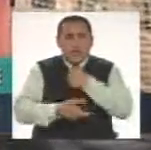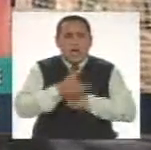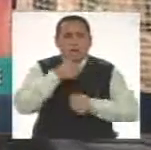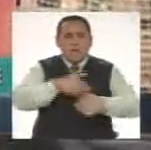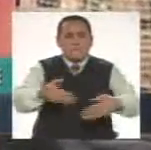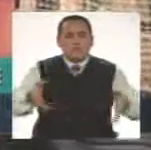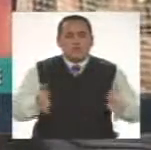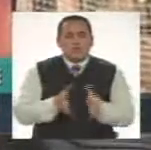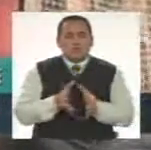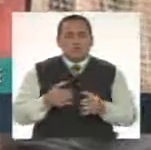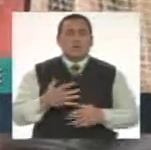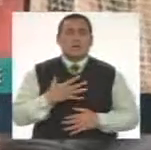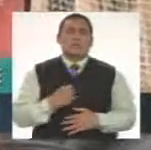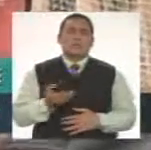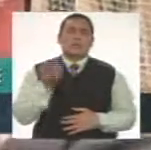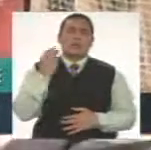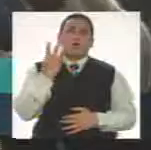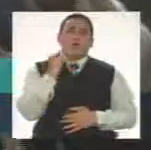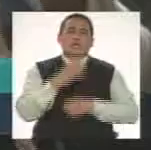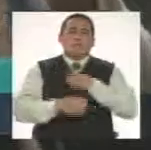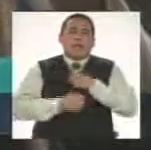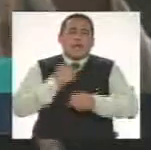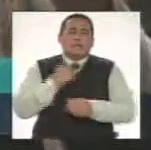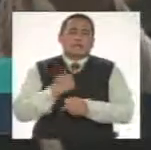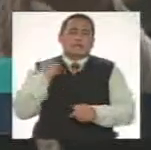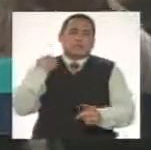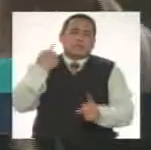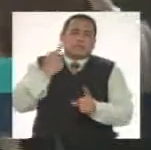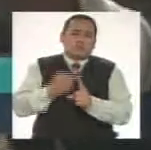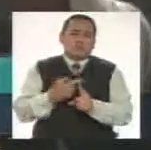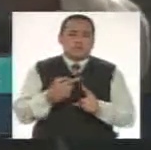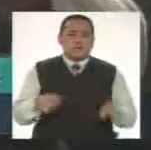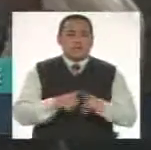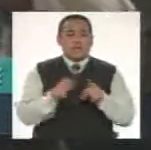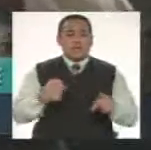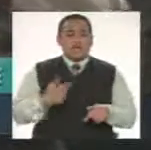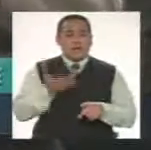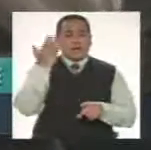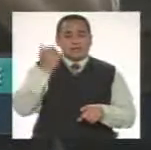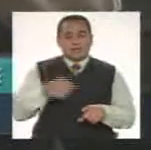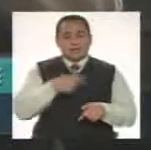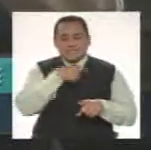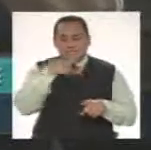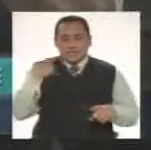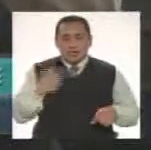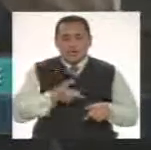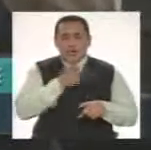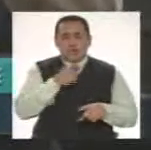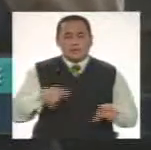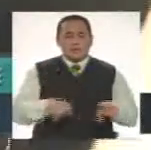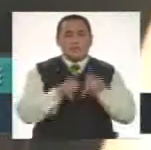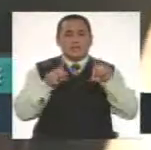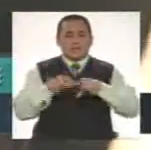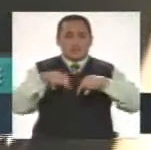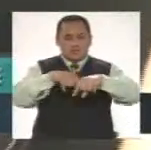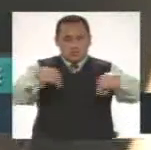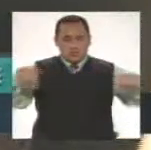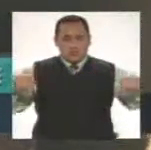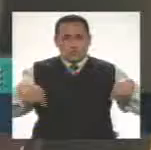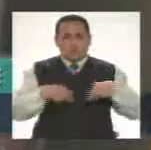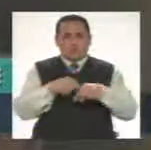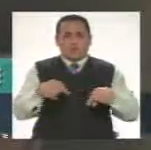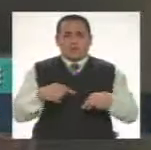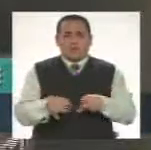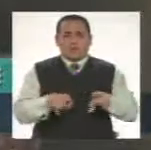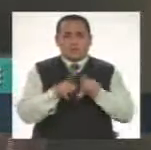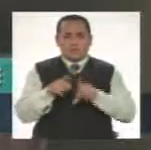40 años. A los 40 años la gente, como hubo tanta sequía, hicieron en sus chacras los pozos tubulares, le